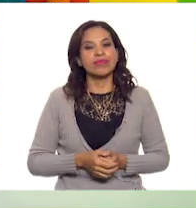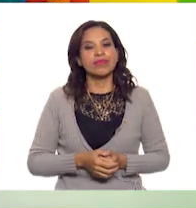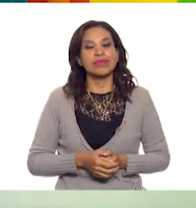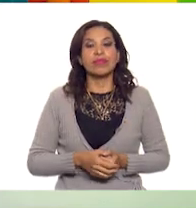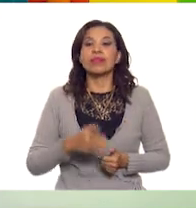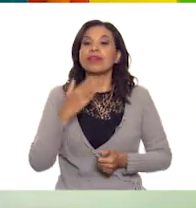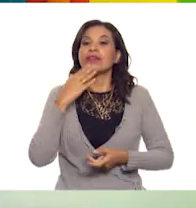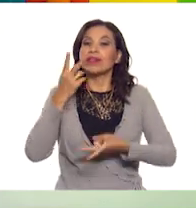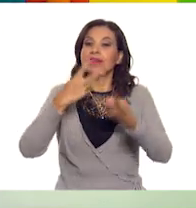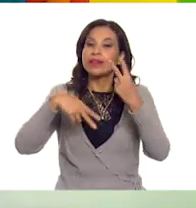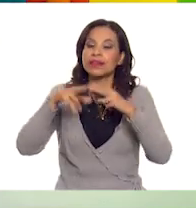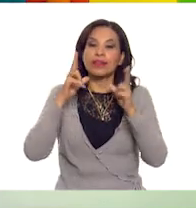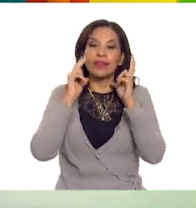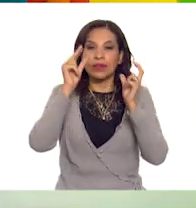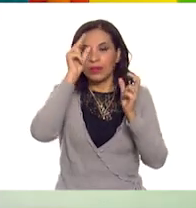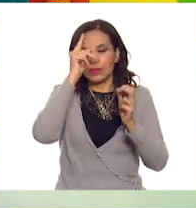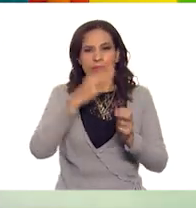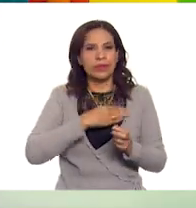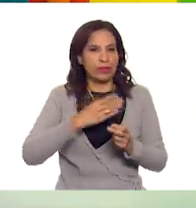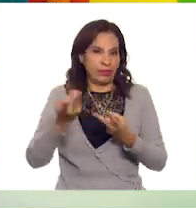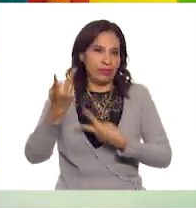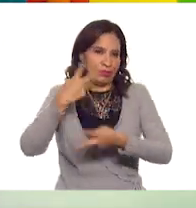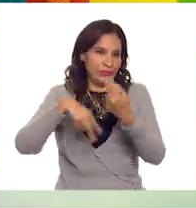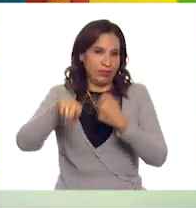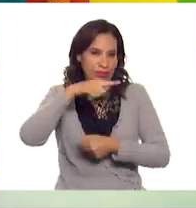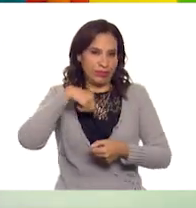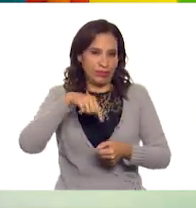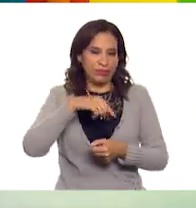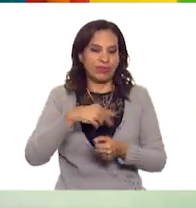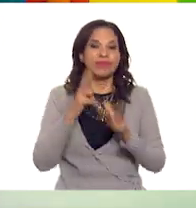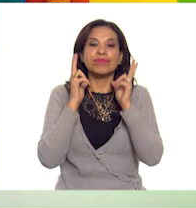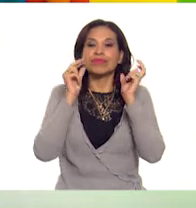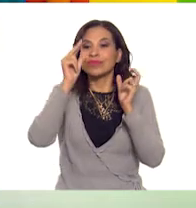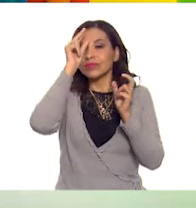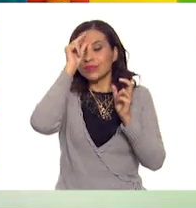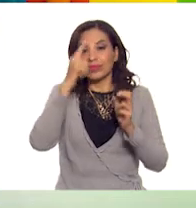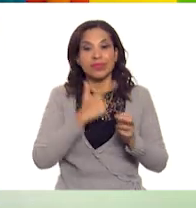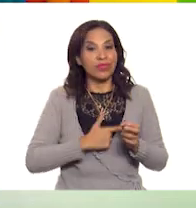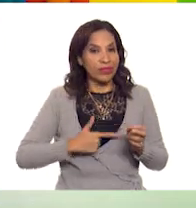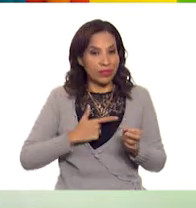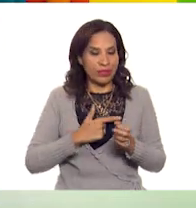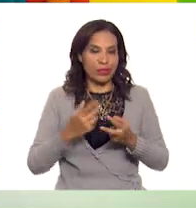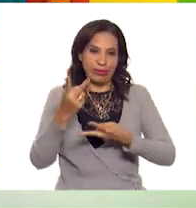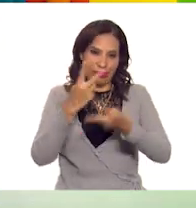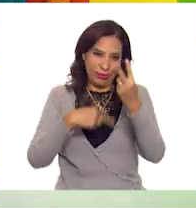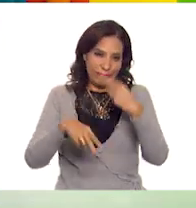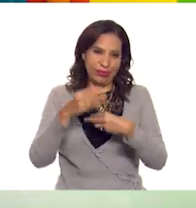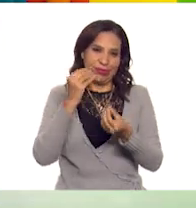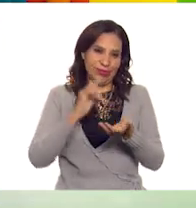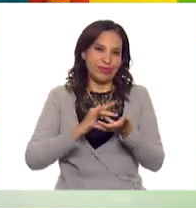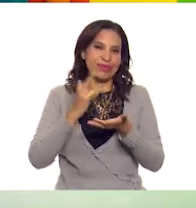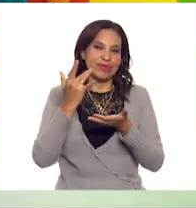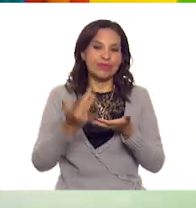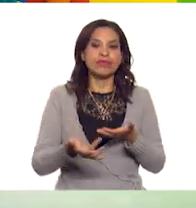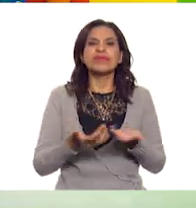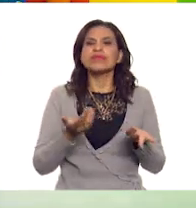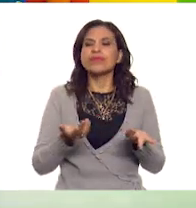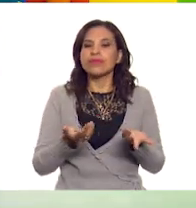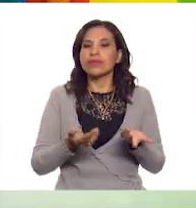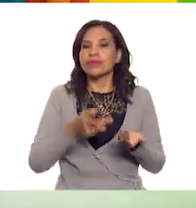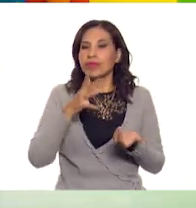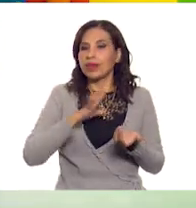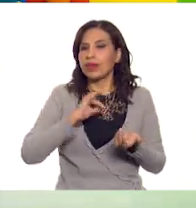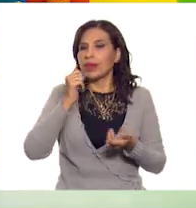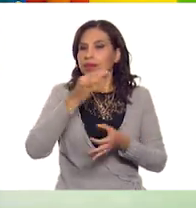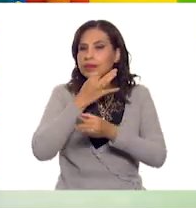¡Ay, bienvenido, Ajolisto! ¡Qué bueno que estás con nosotras! ¡Ay, Ajolisto! ¡Qué gusto recibirte! ¡Muchas gracias! Oye, ¿hay